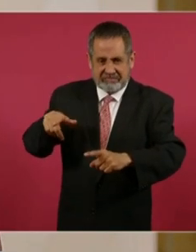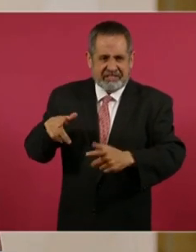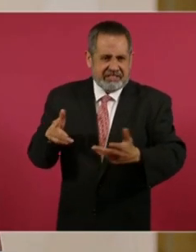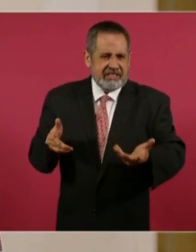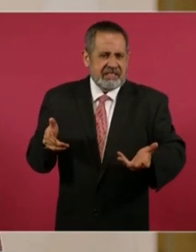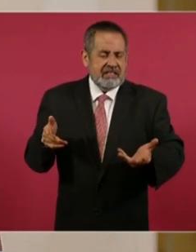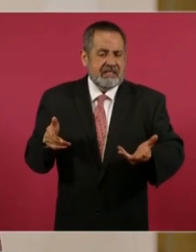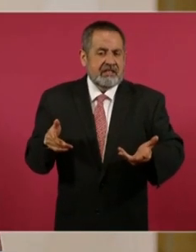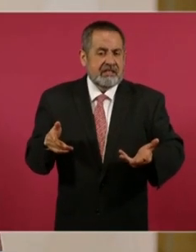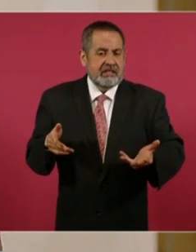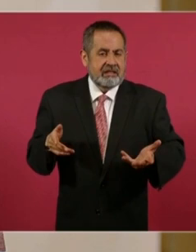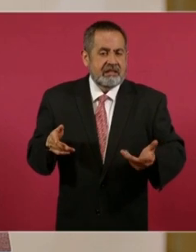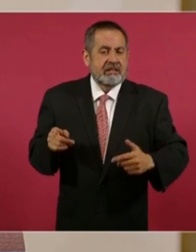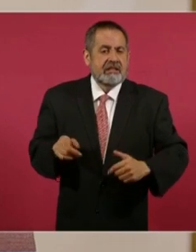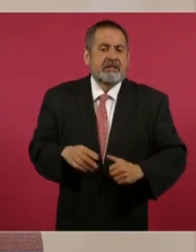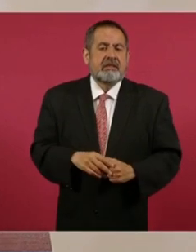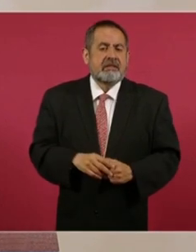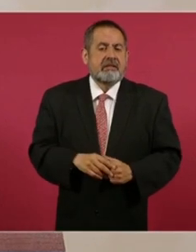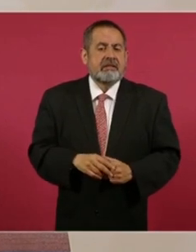y siempre